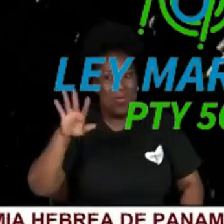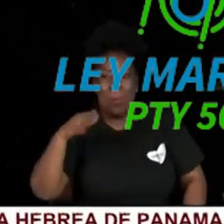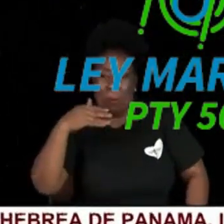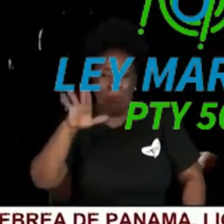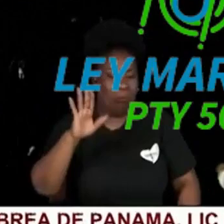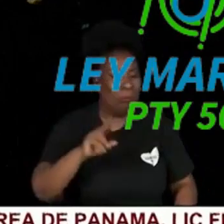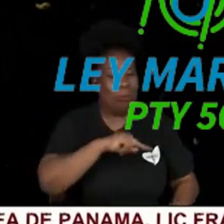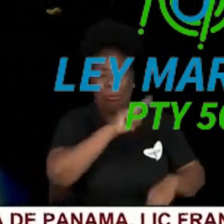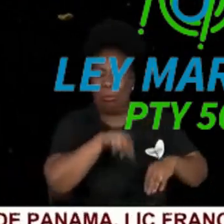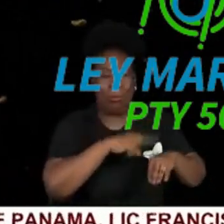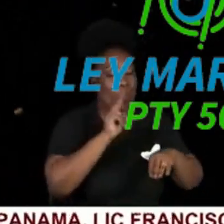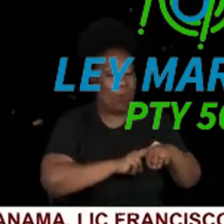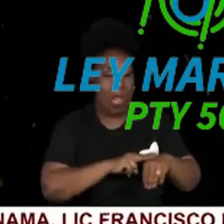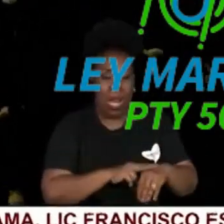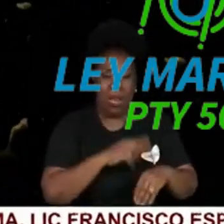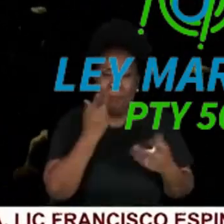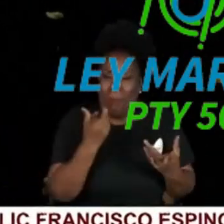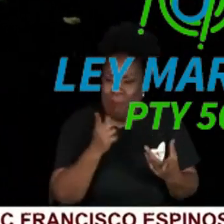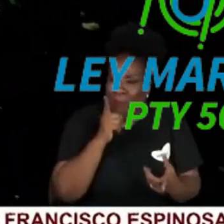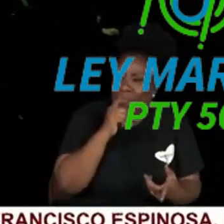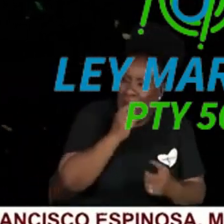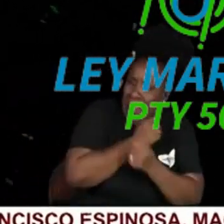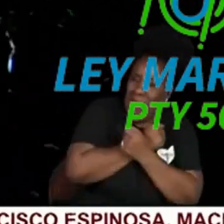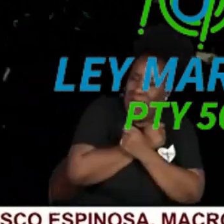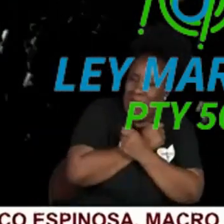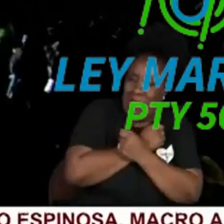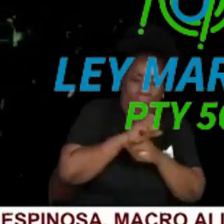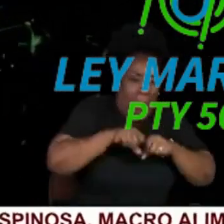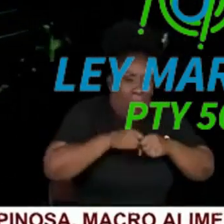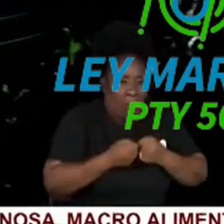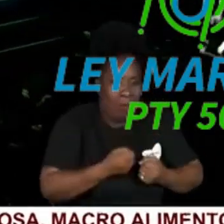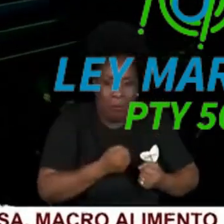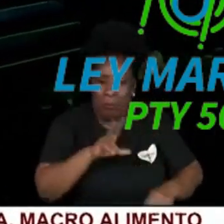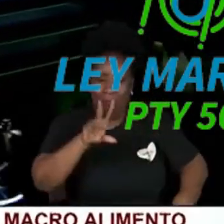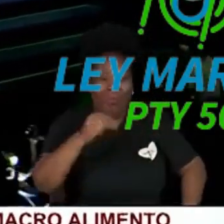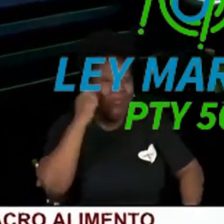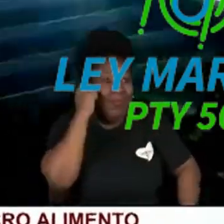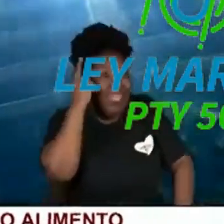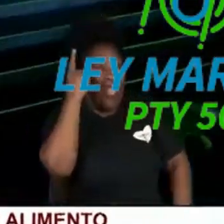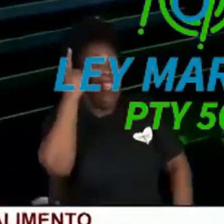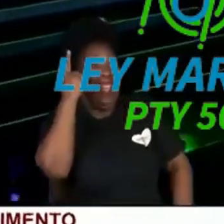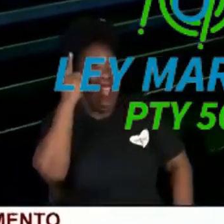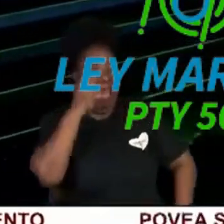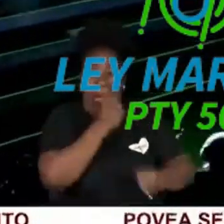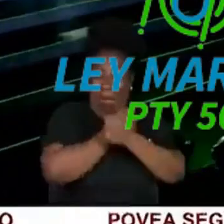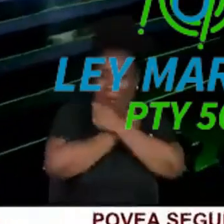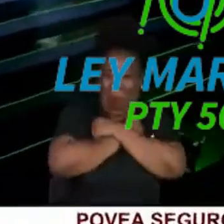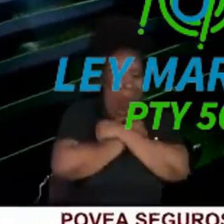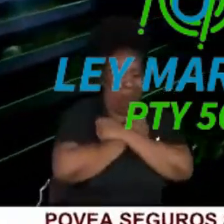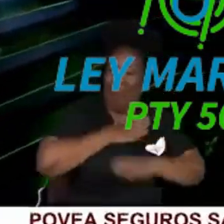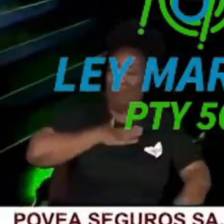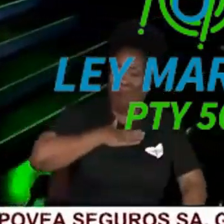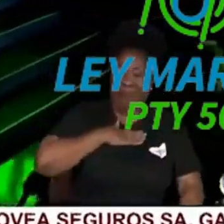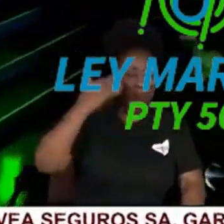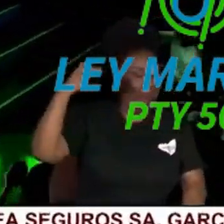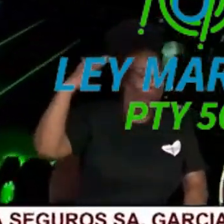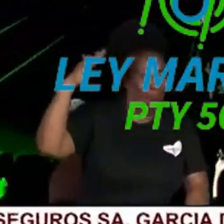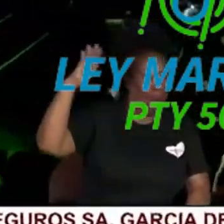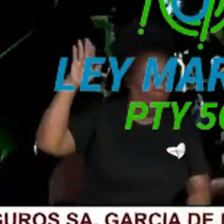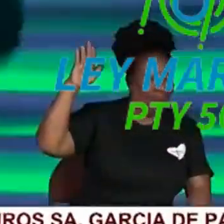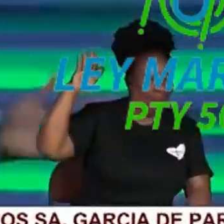Déjalo ir normal. Quien te quiere no te daña. Ahora sí lo entendí. Ush, el amor no es